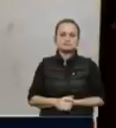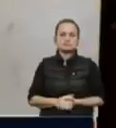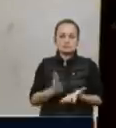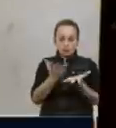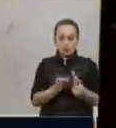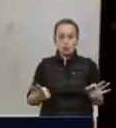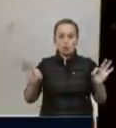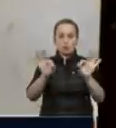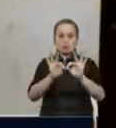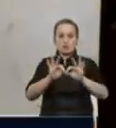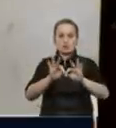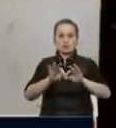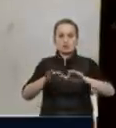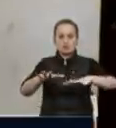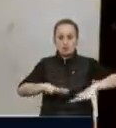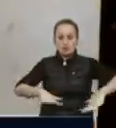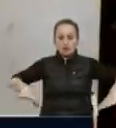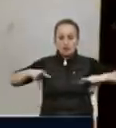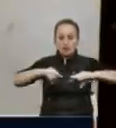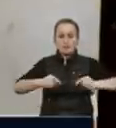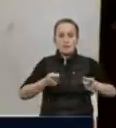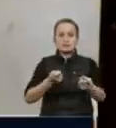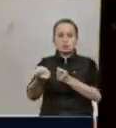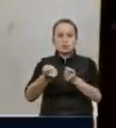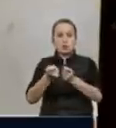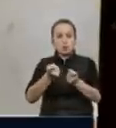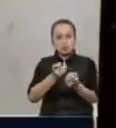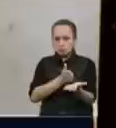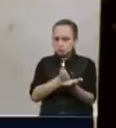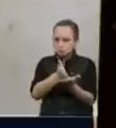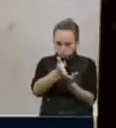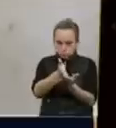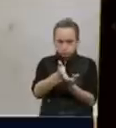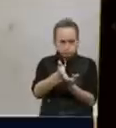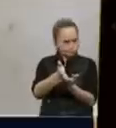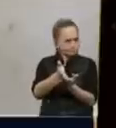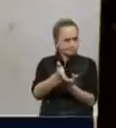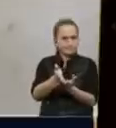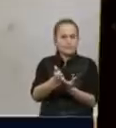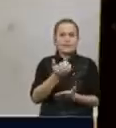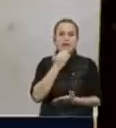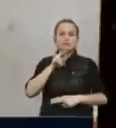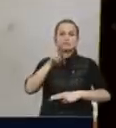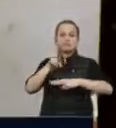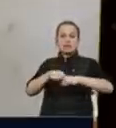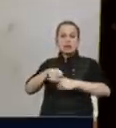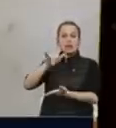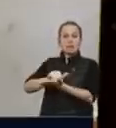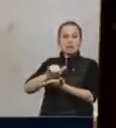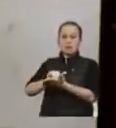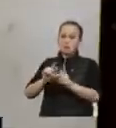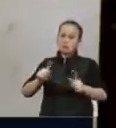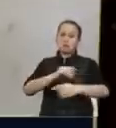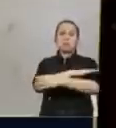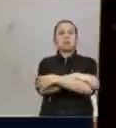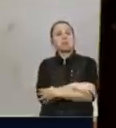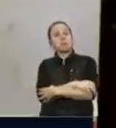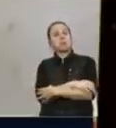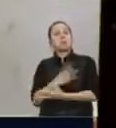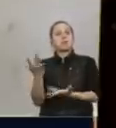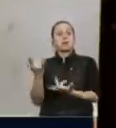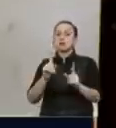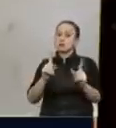Mantener el control permanente de los territorios, que no es precisamente quedarse sentados, ni de brazos